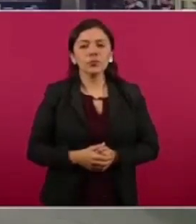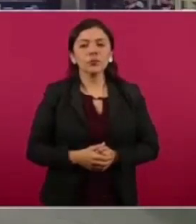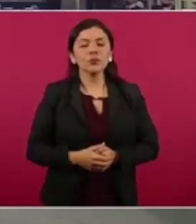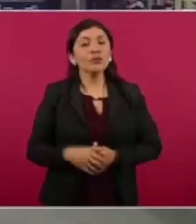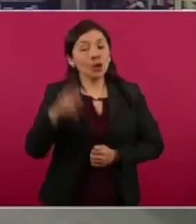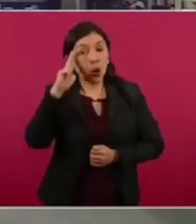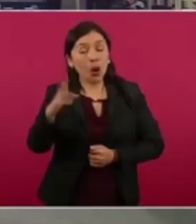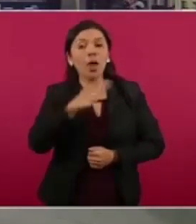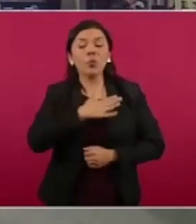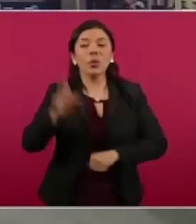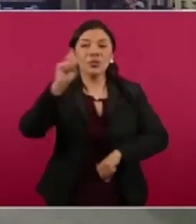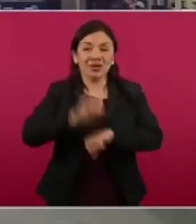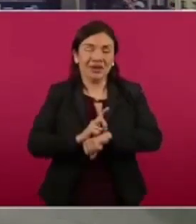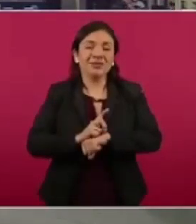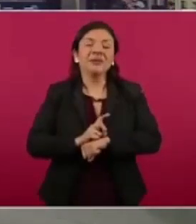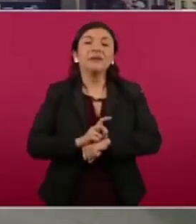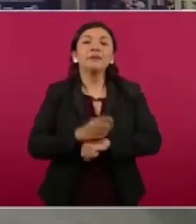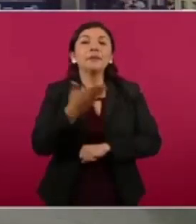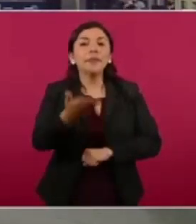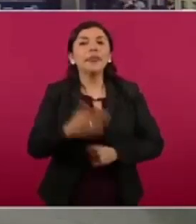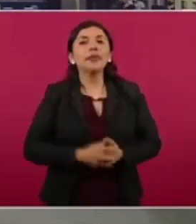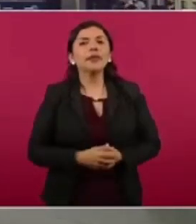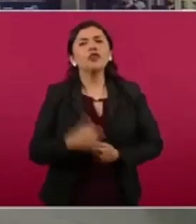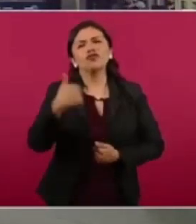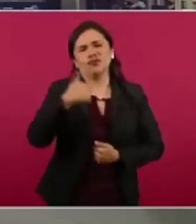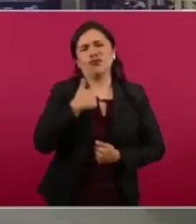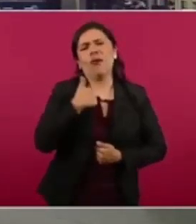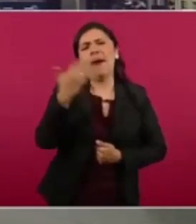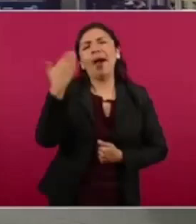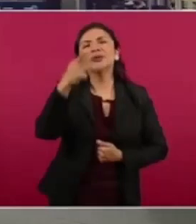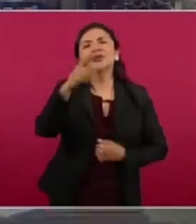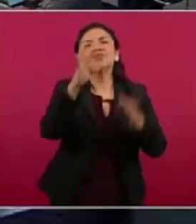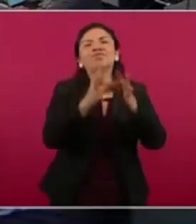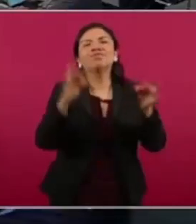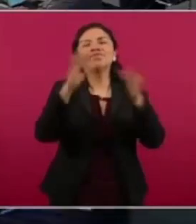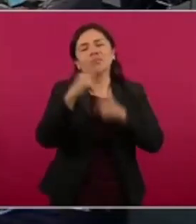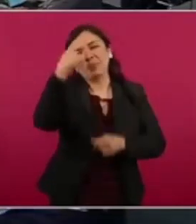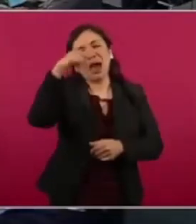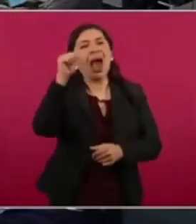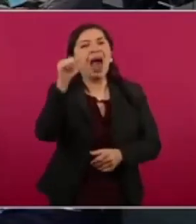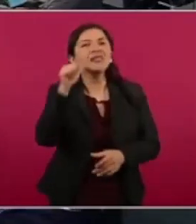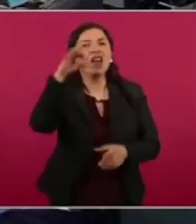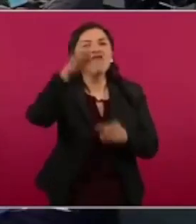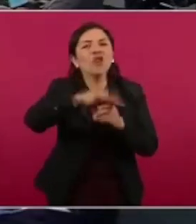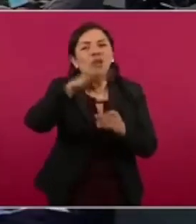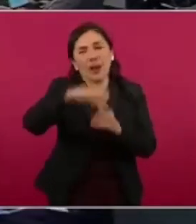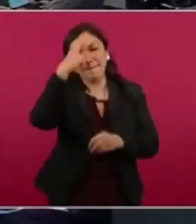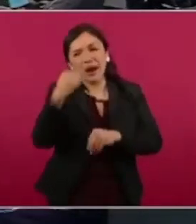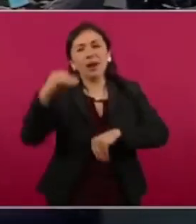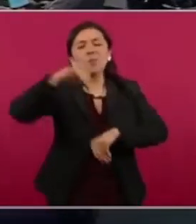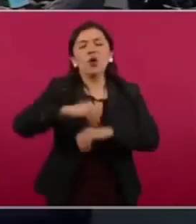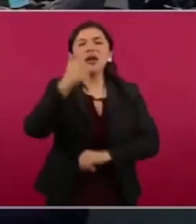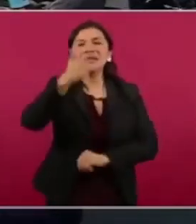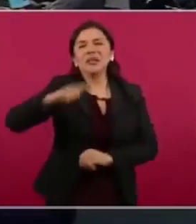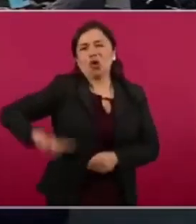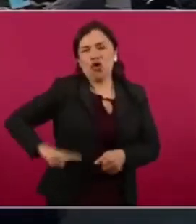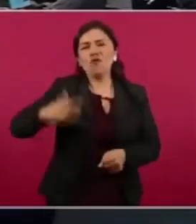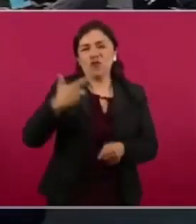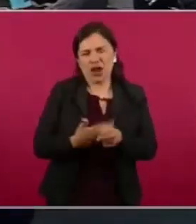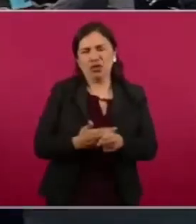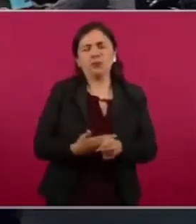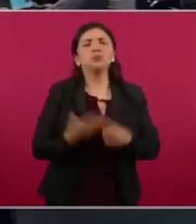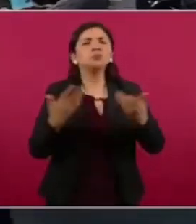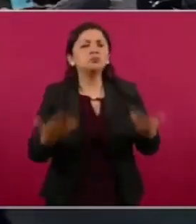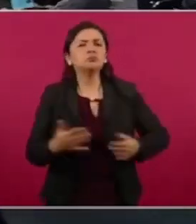Hola, presidente, buen inicio de semana. Ya estaba platicando un poco de los comicios de ayer para renovar 6 gubernaturas. ¿Qué les ofrece